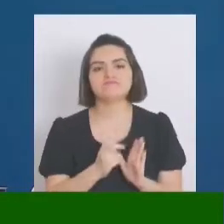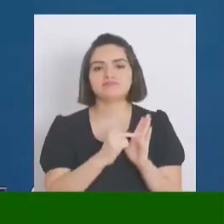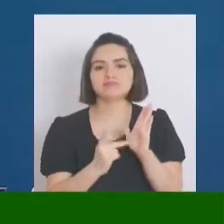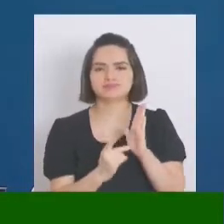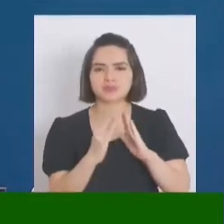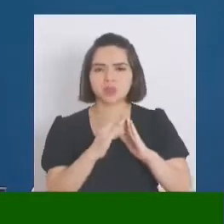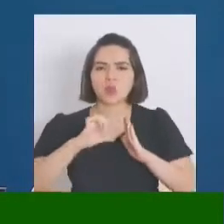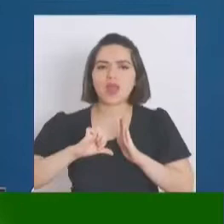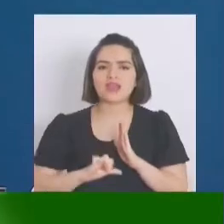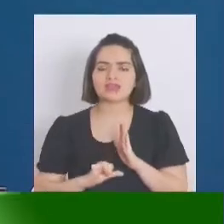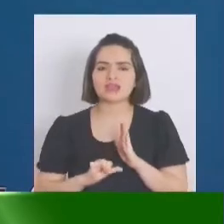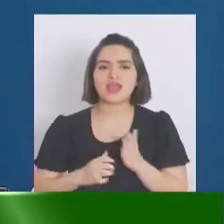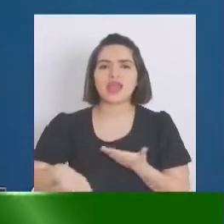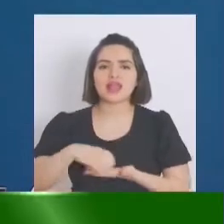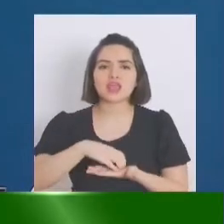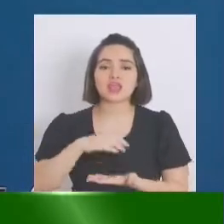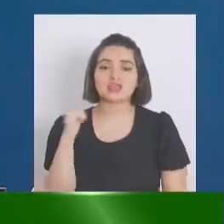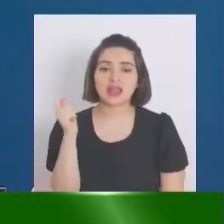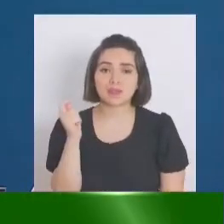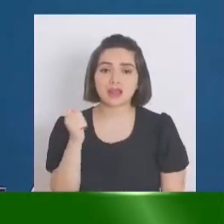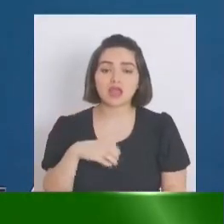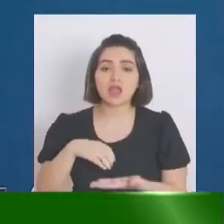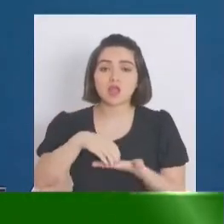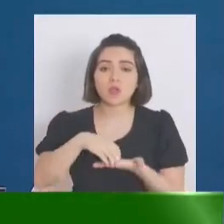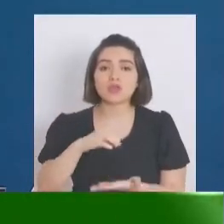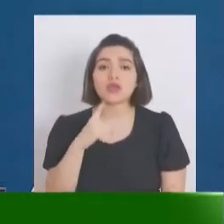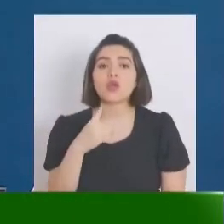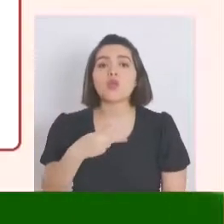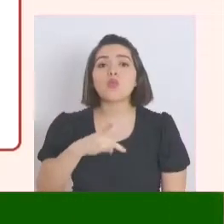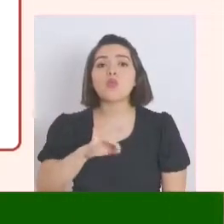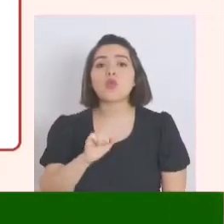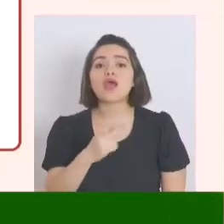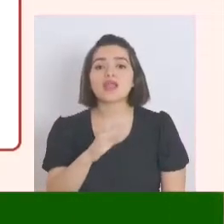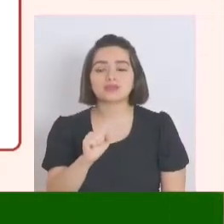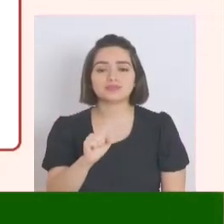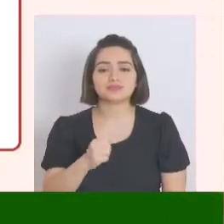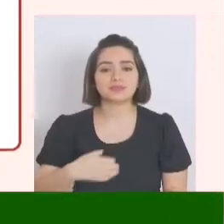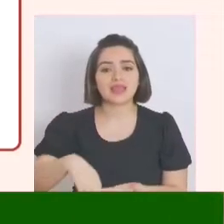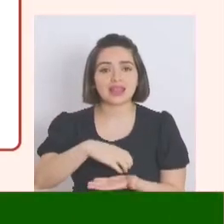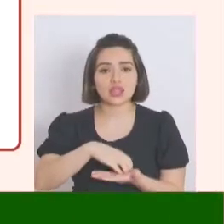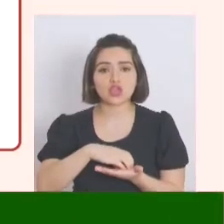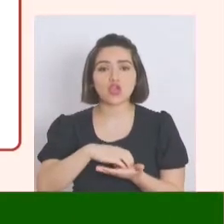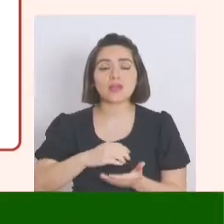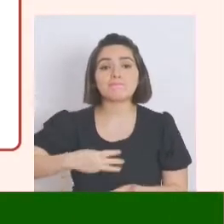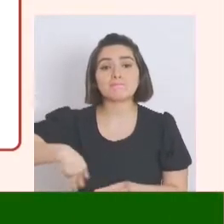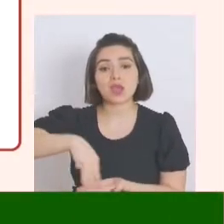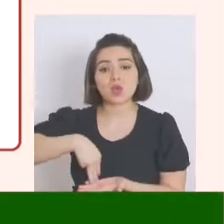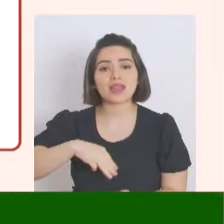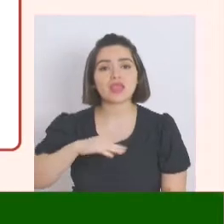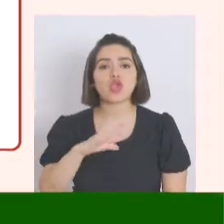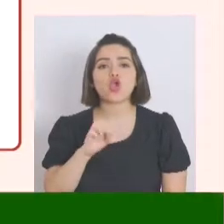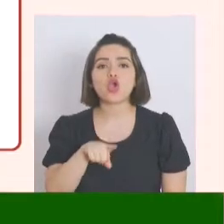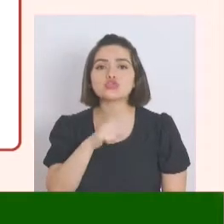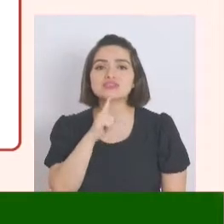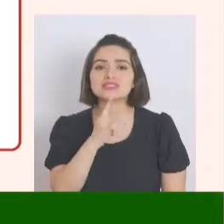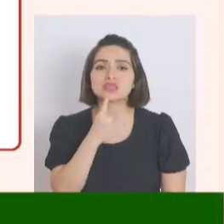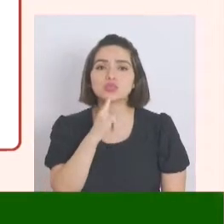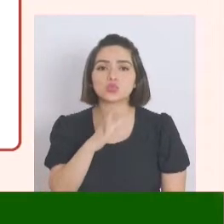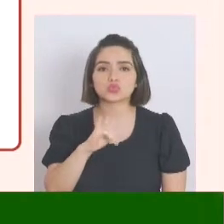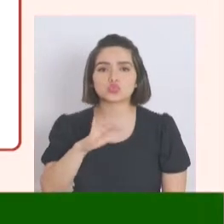cuarentena en la región de Tarapacá, la comuna de Huara. En la región del Maule, la comuna de